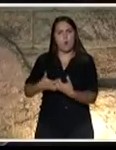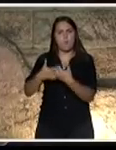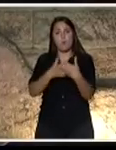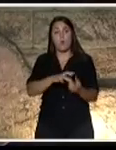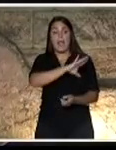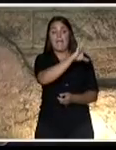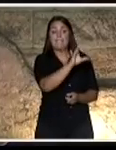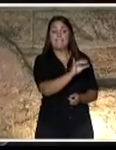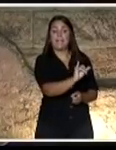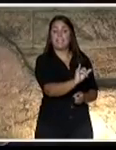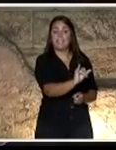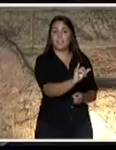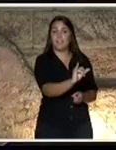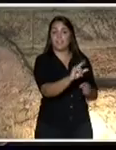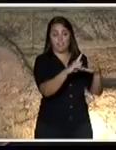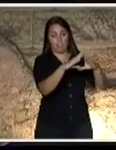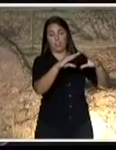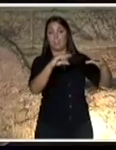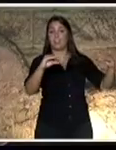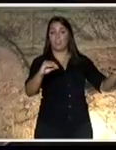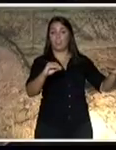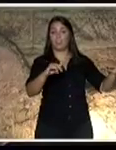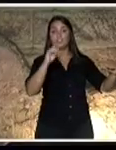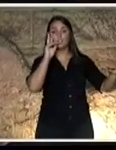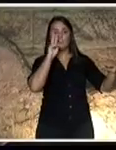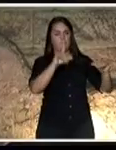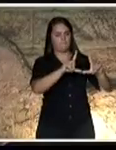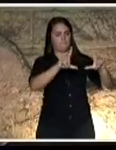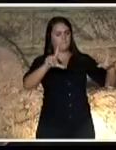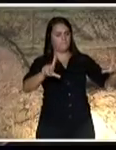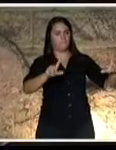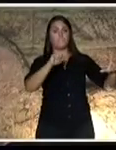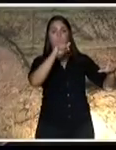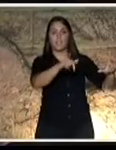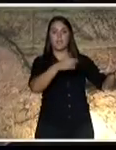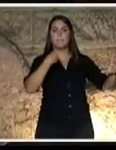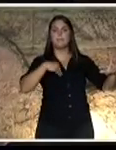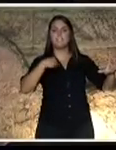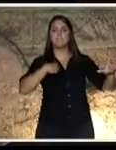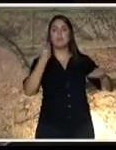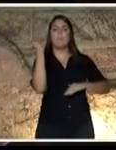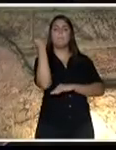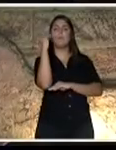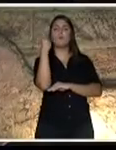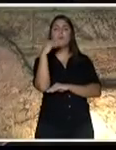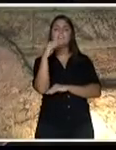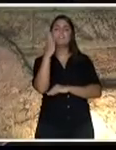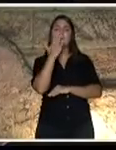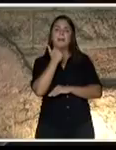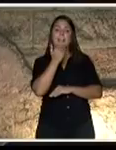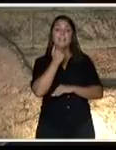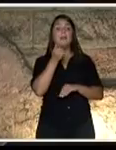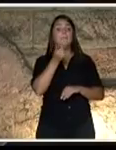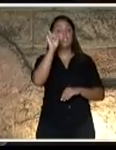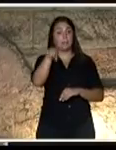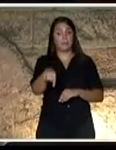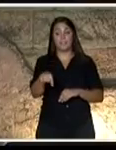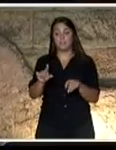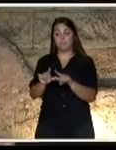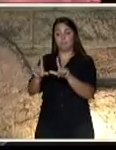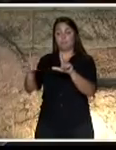Itálica un azulejo grande donde una cuadriga arrastre un monumento de Mérida, pero otro desde